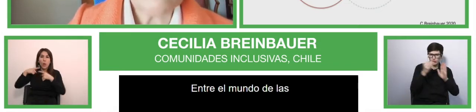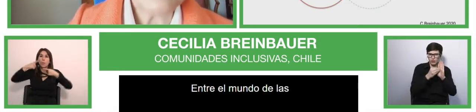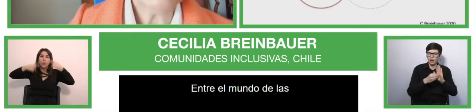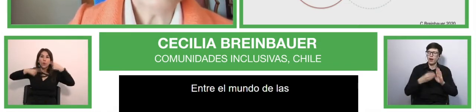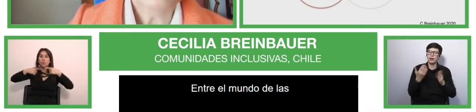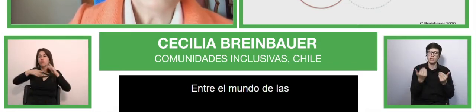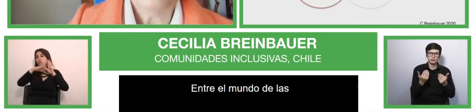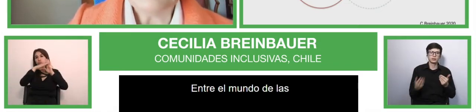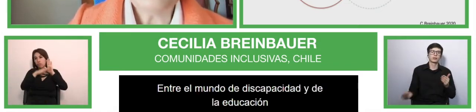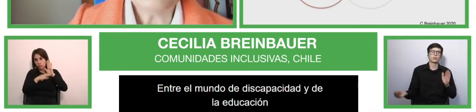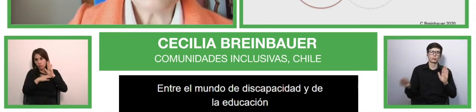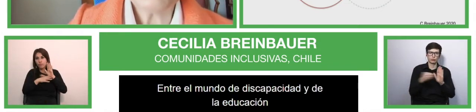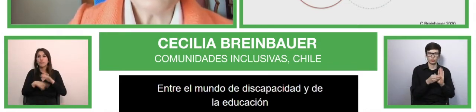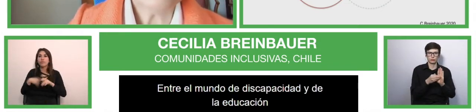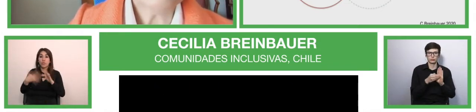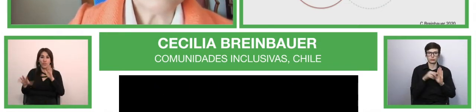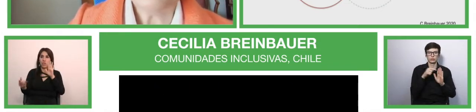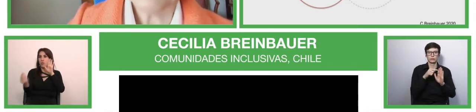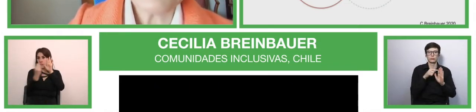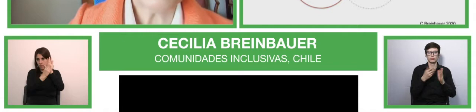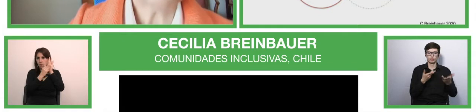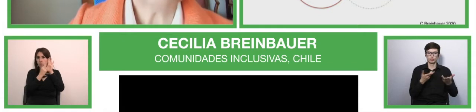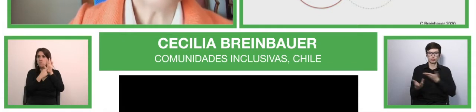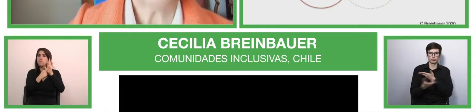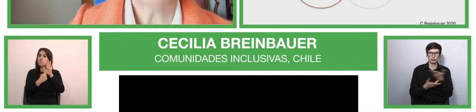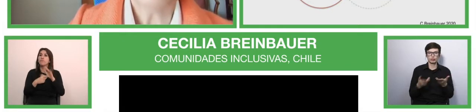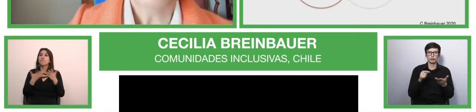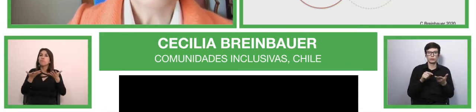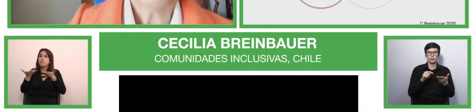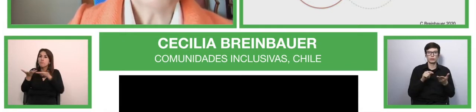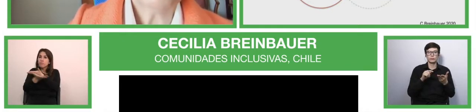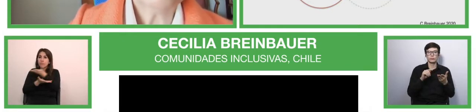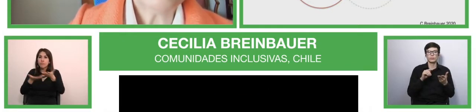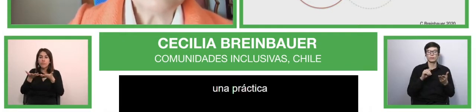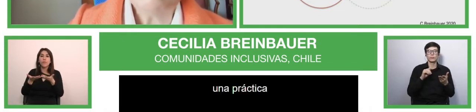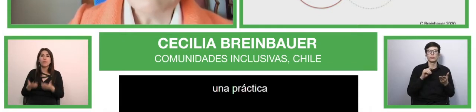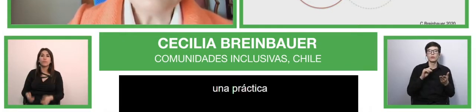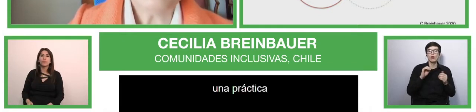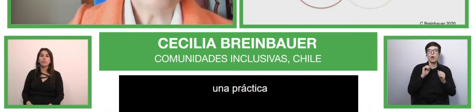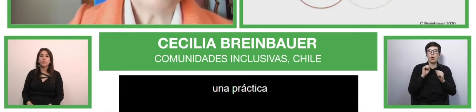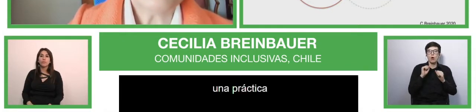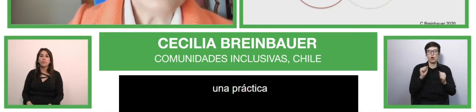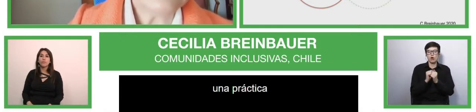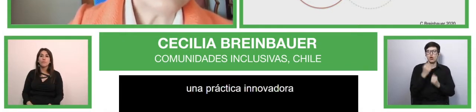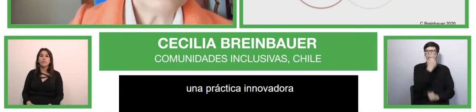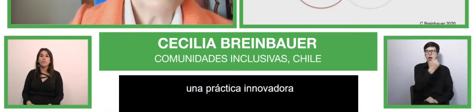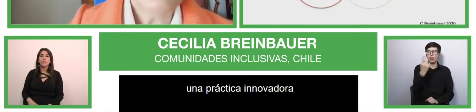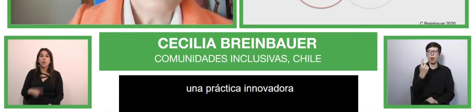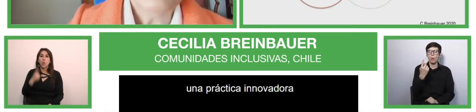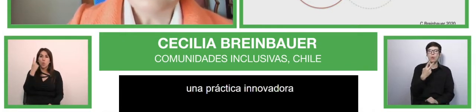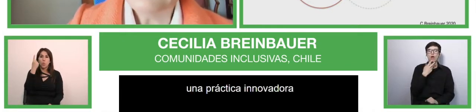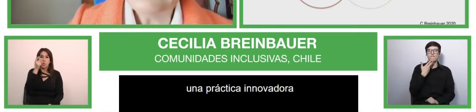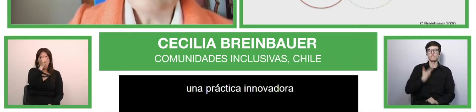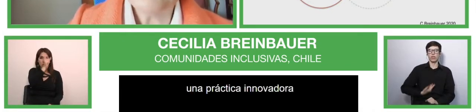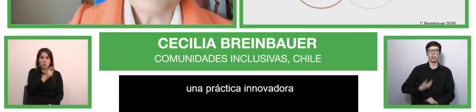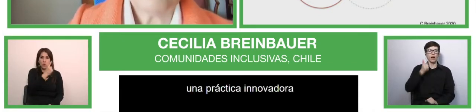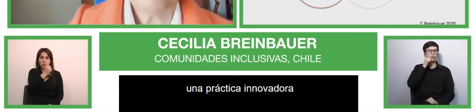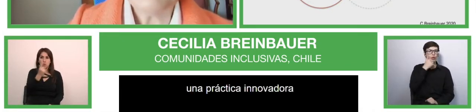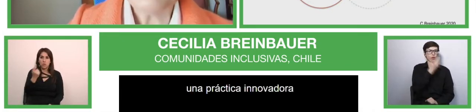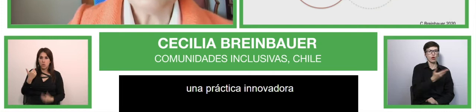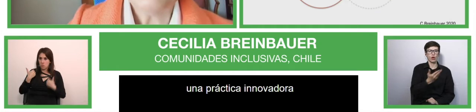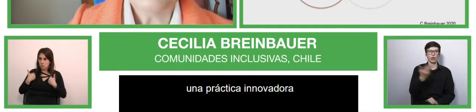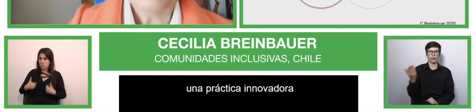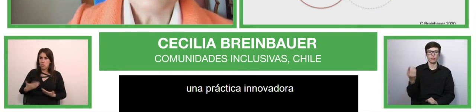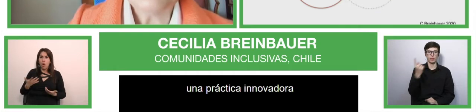además la interacción la intersección perdón con las vivencias cotidianas de niños